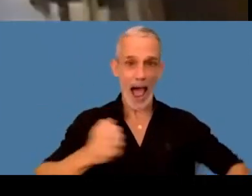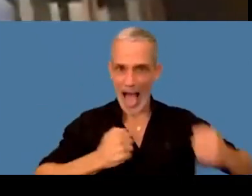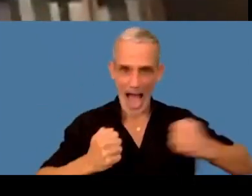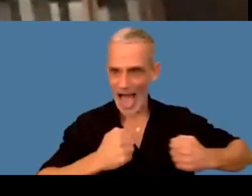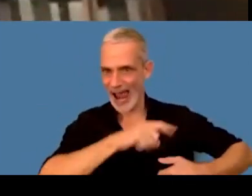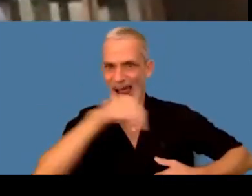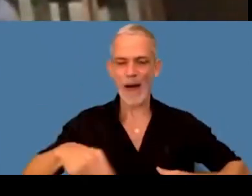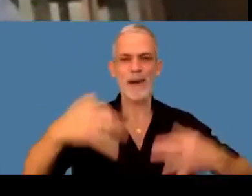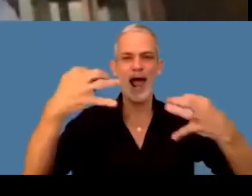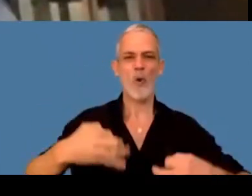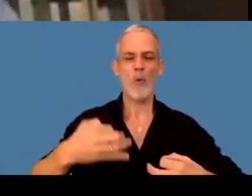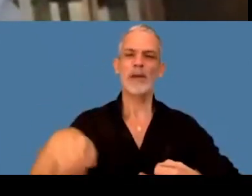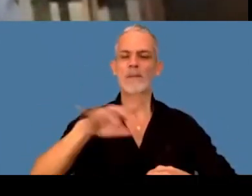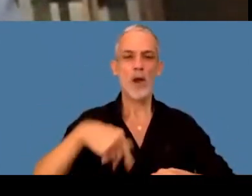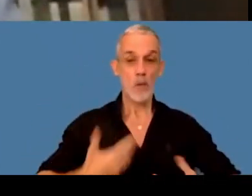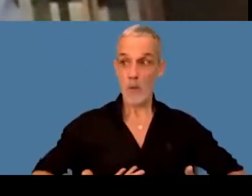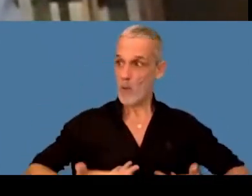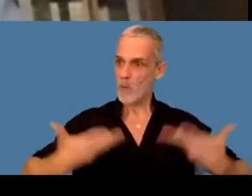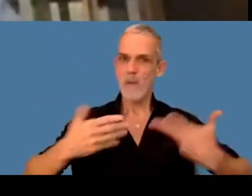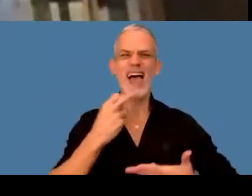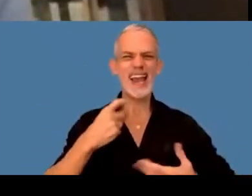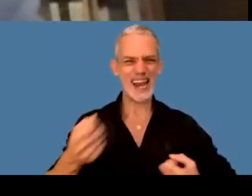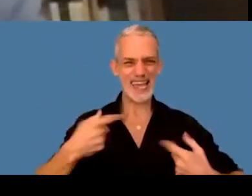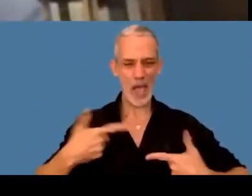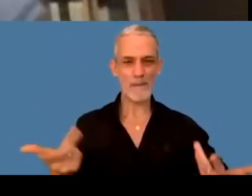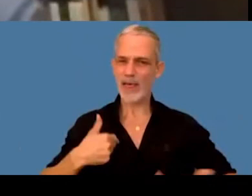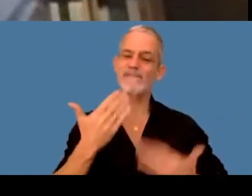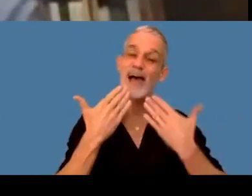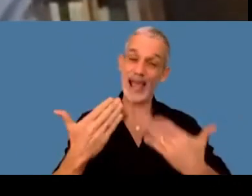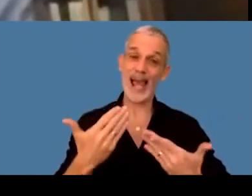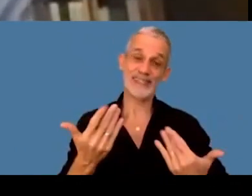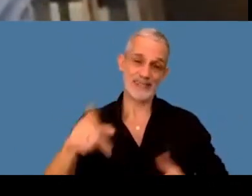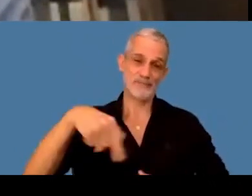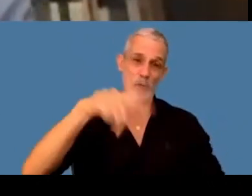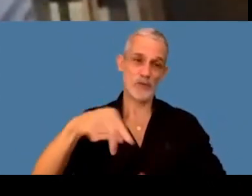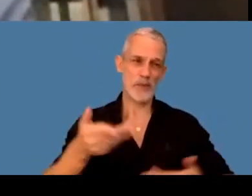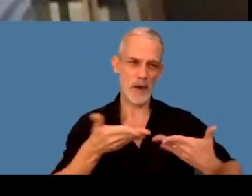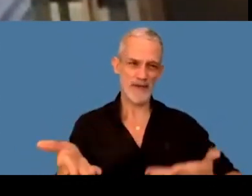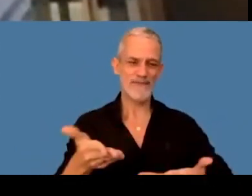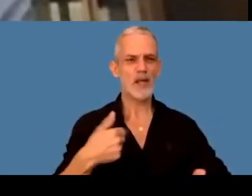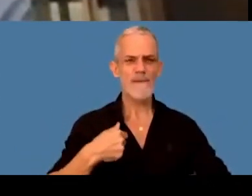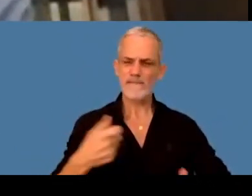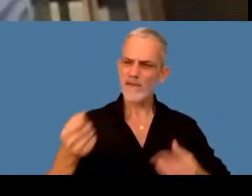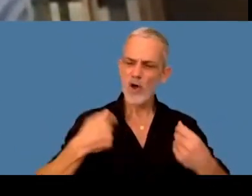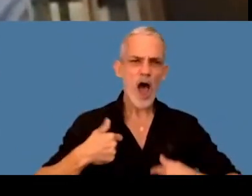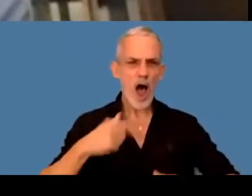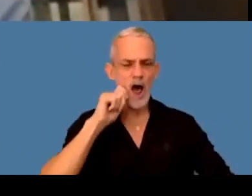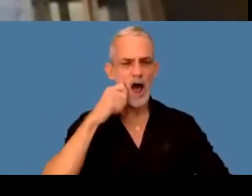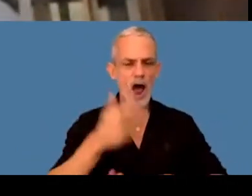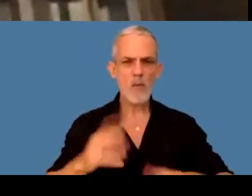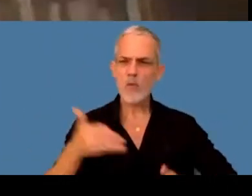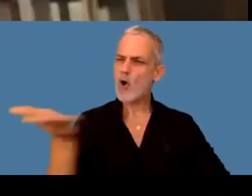cumplir, pero realmente les agradezco porque uno se enriquece mucho